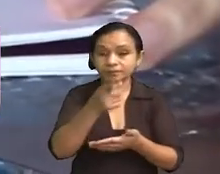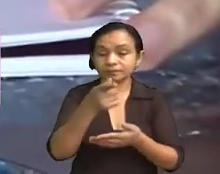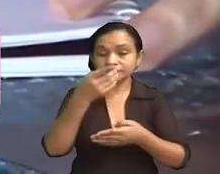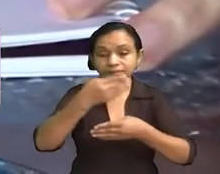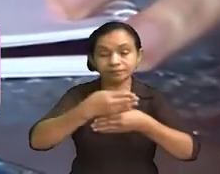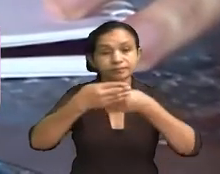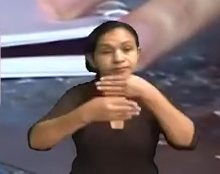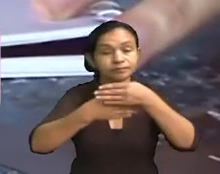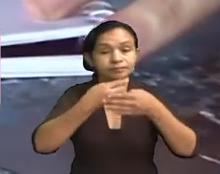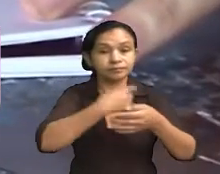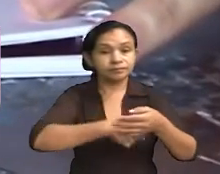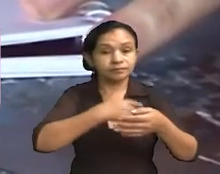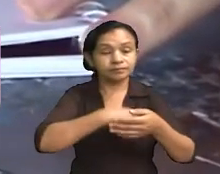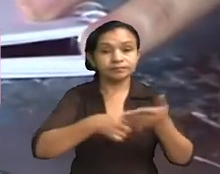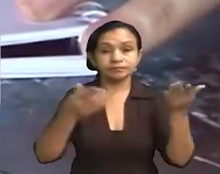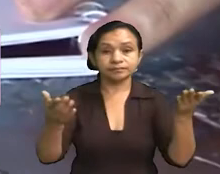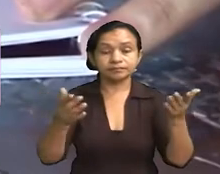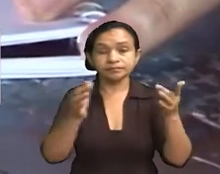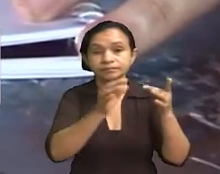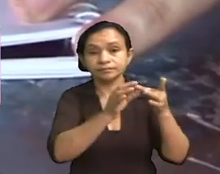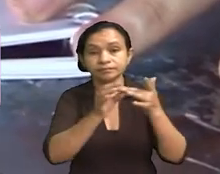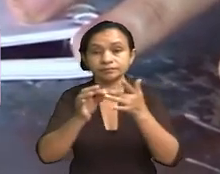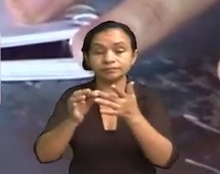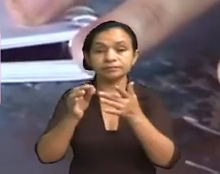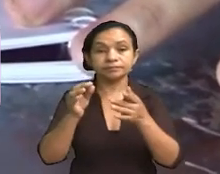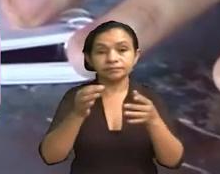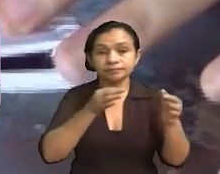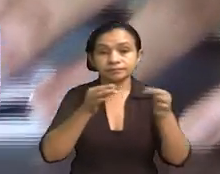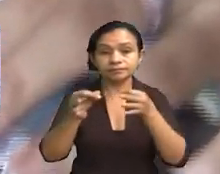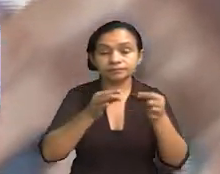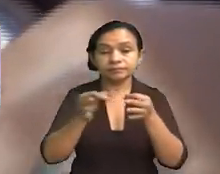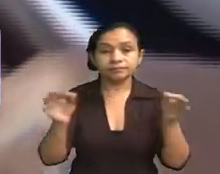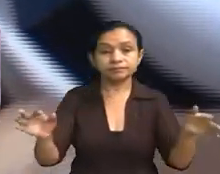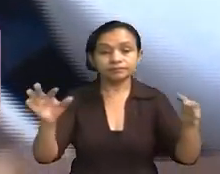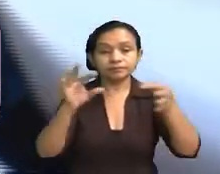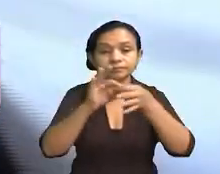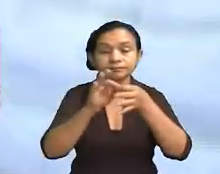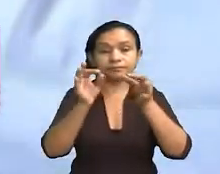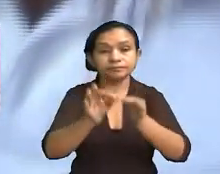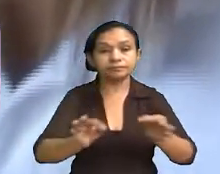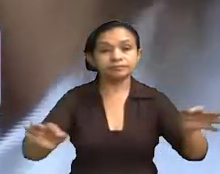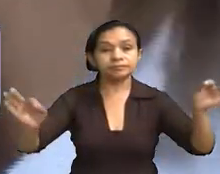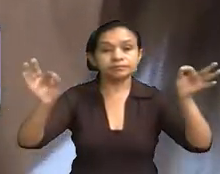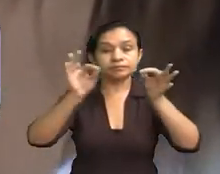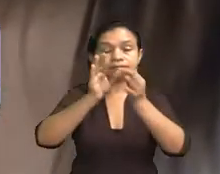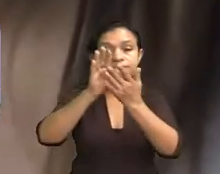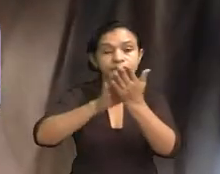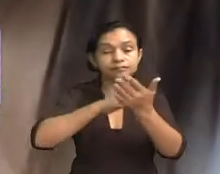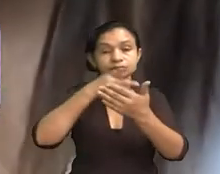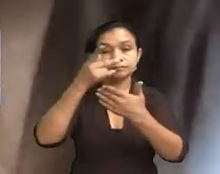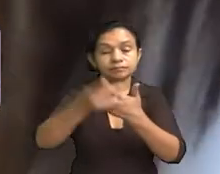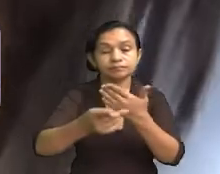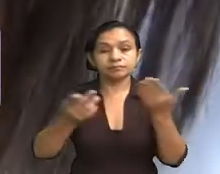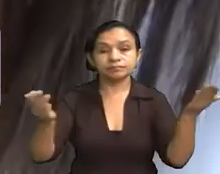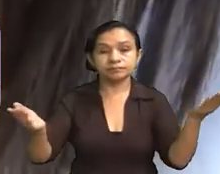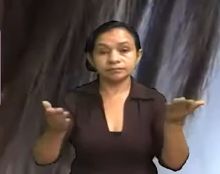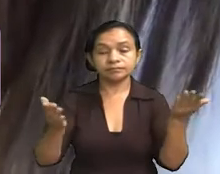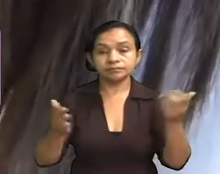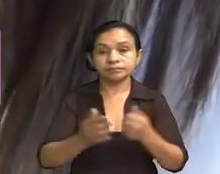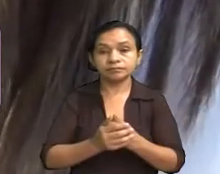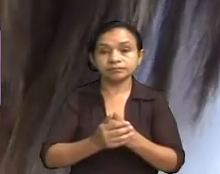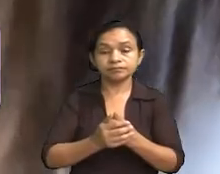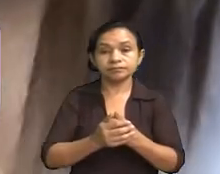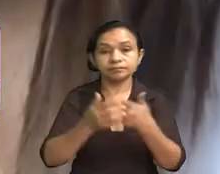Entonces, estos colegios en particular que te mencioné son parte importante del programa de inversión pública